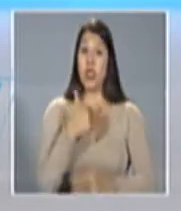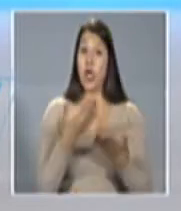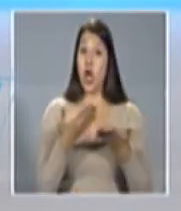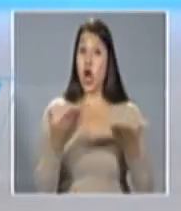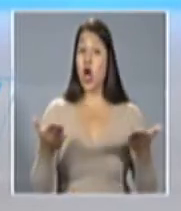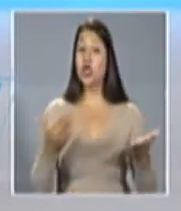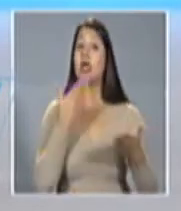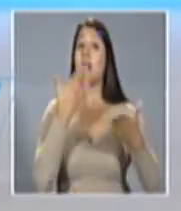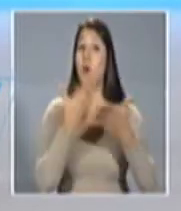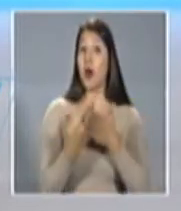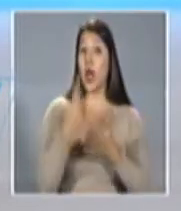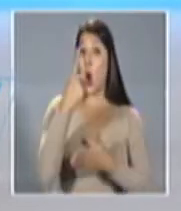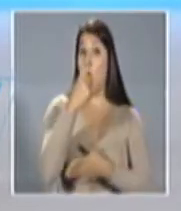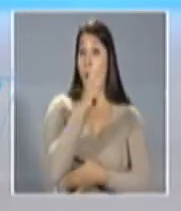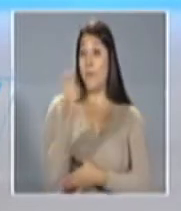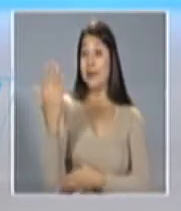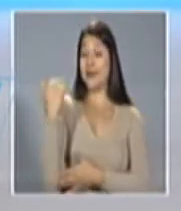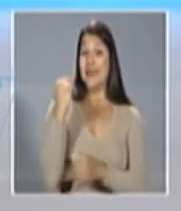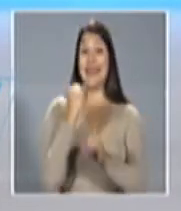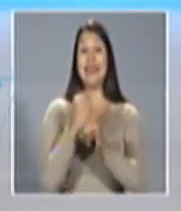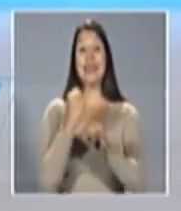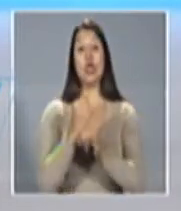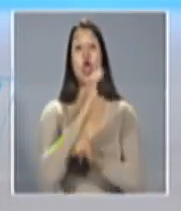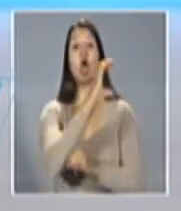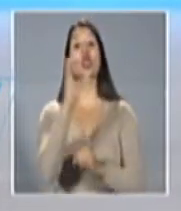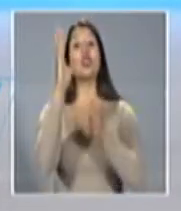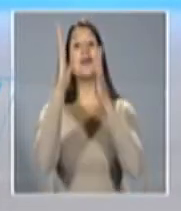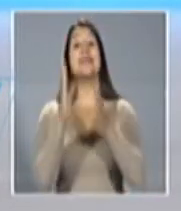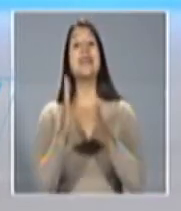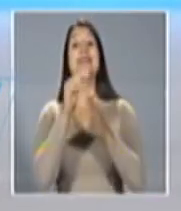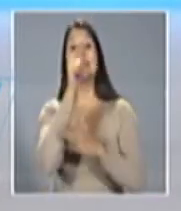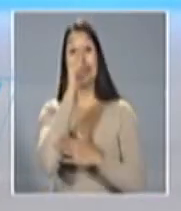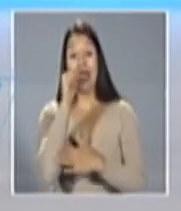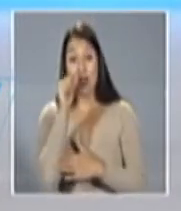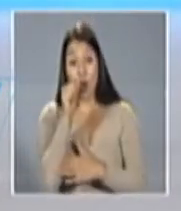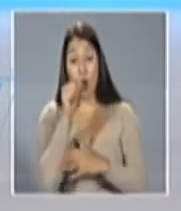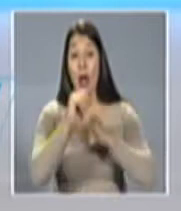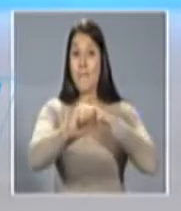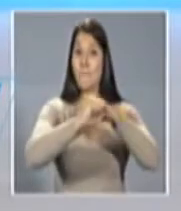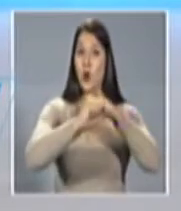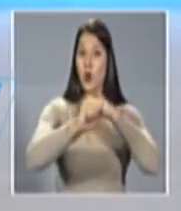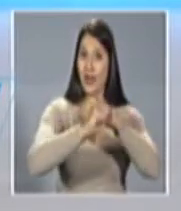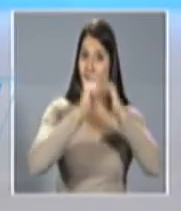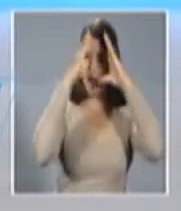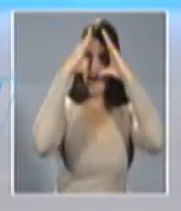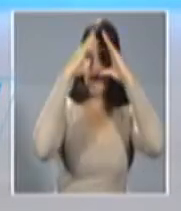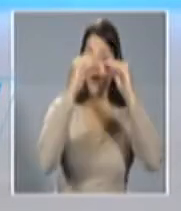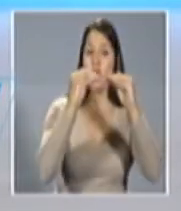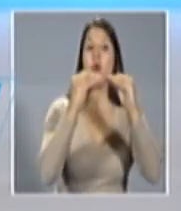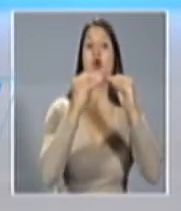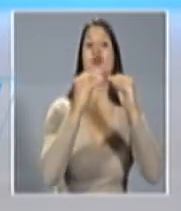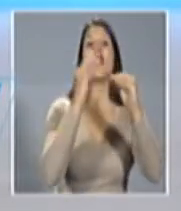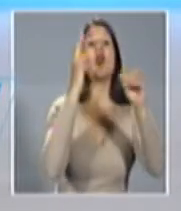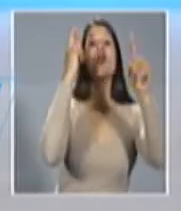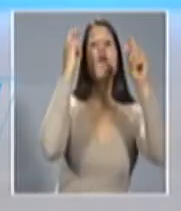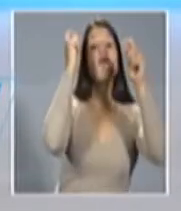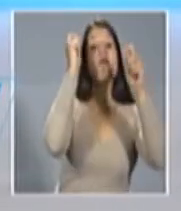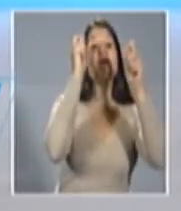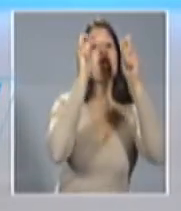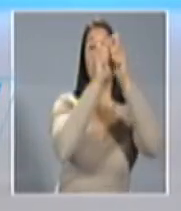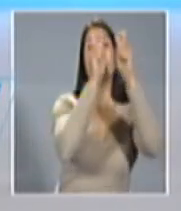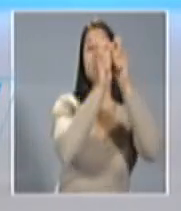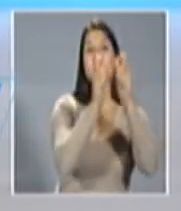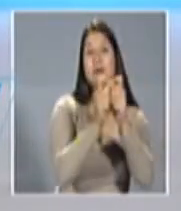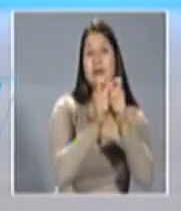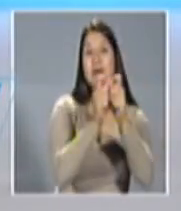mes el Instituto Costarricense sobre las Drogas y el Estado de la Nación publicaron un estudio sobre factores sociodemográficos con respecto a los homicidios y ese estudio es